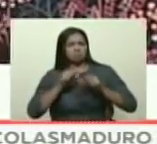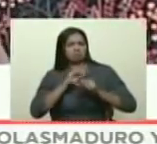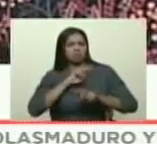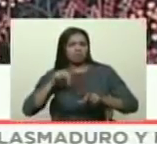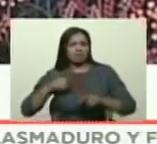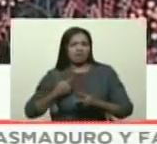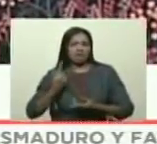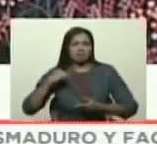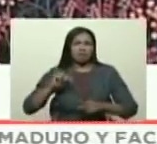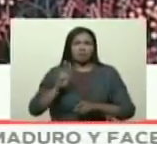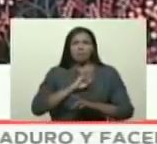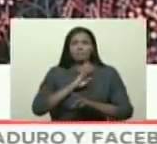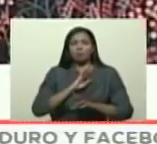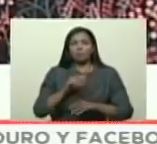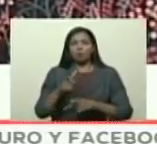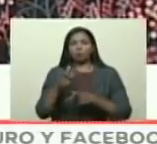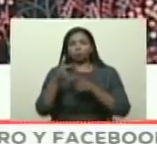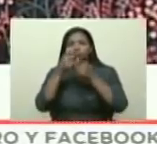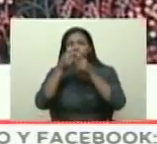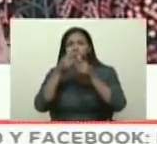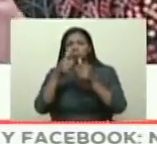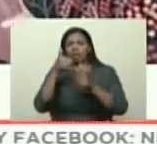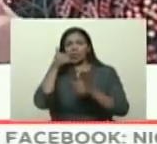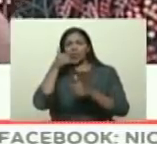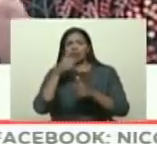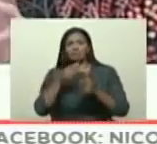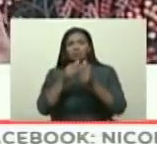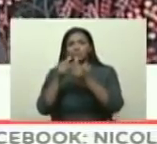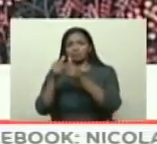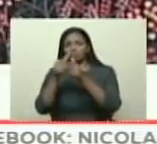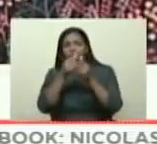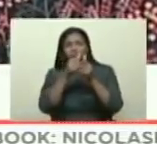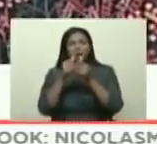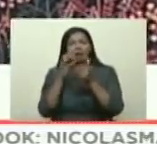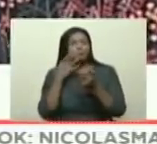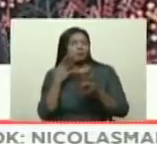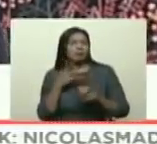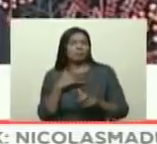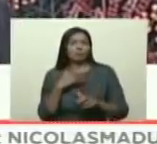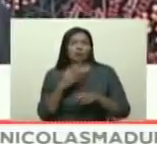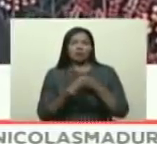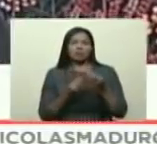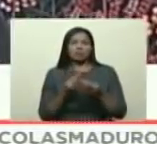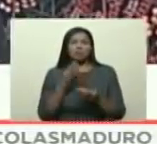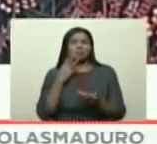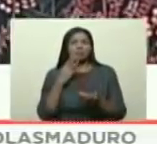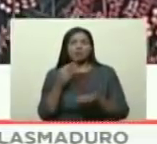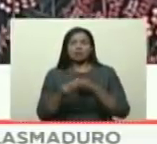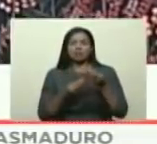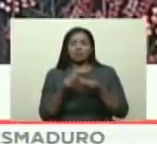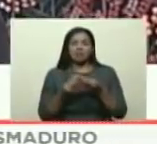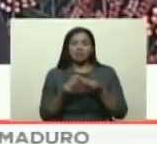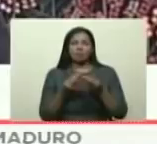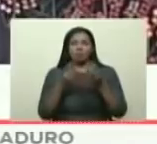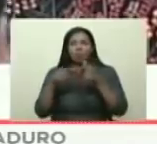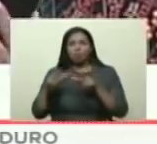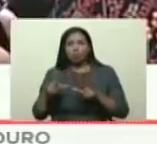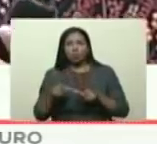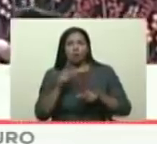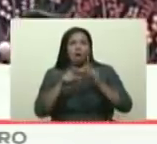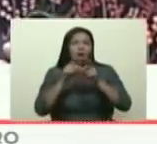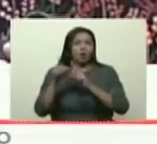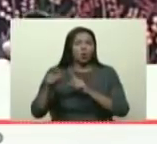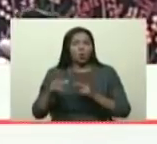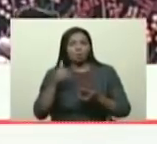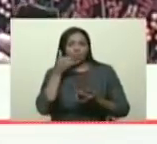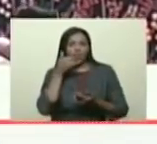tenemos. Tenemos nuestros teléfonos celulares. Decidimos rodar con ¿cómo nuestro hacían? Teléfono. Creamos en varios celulares, lo conectaban